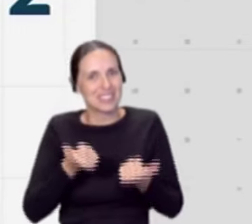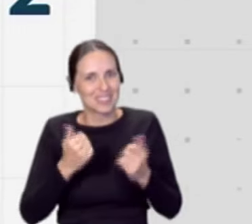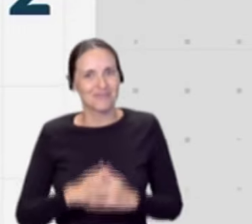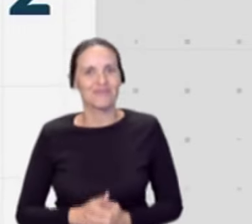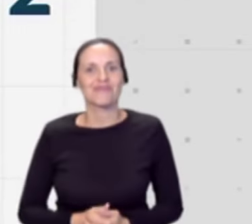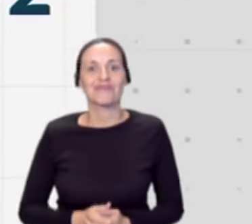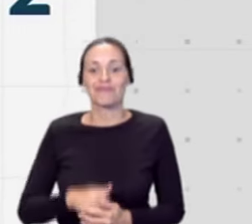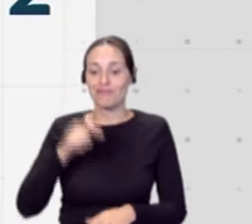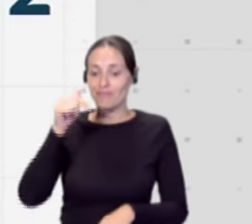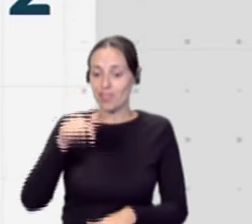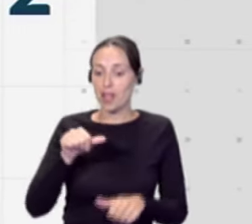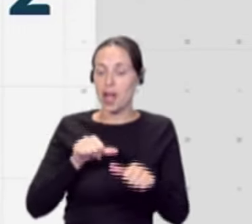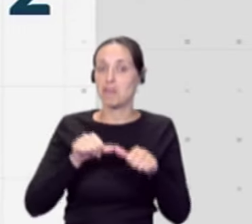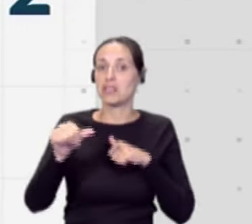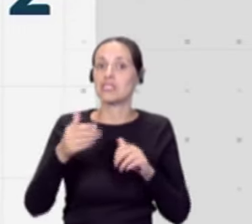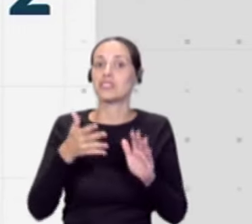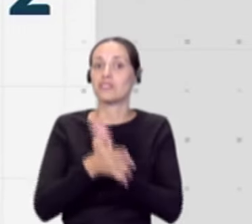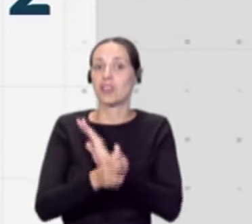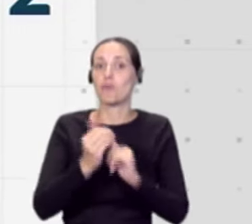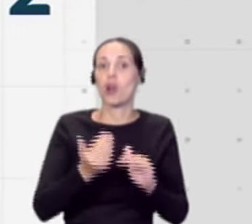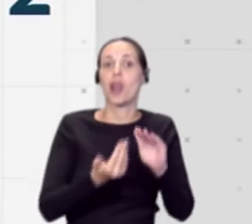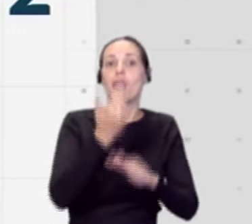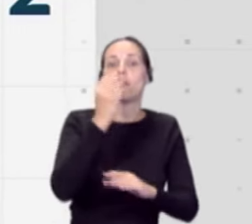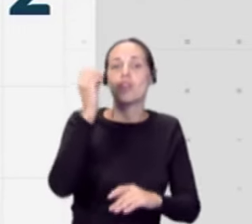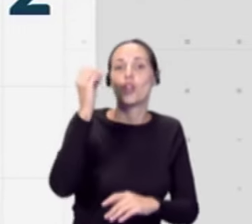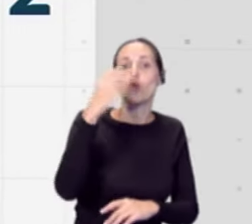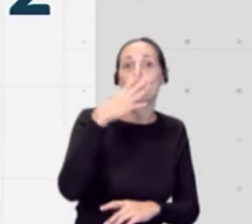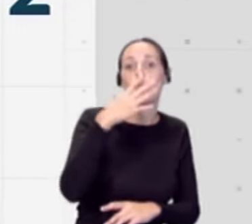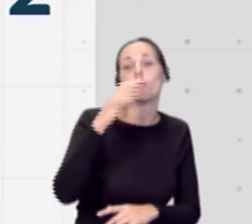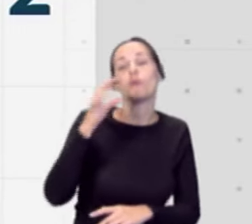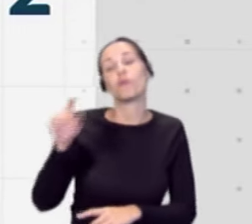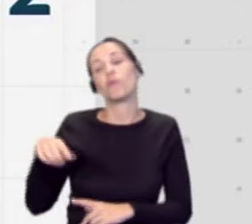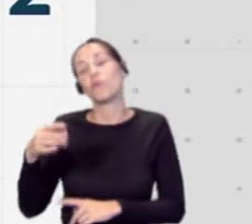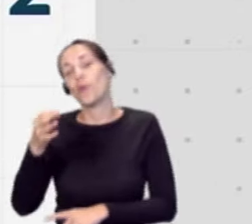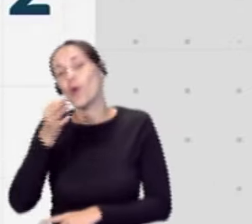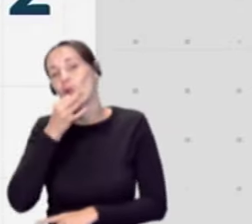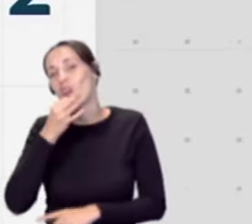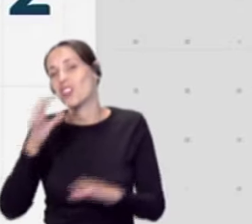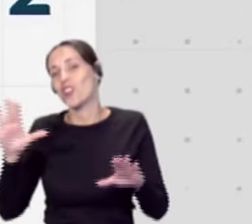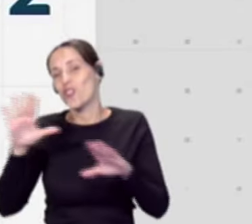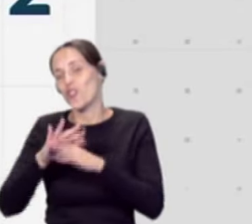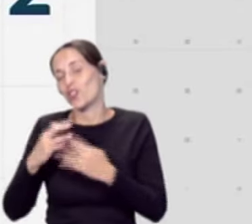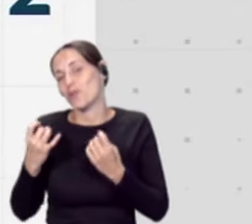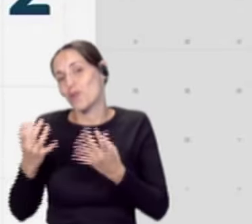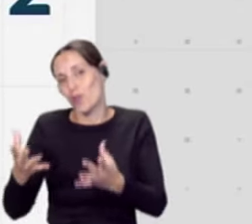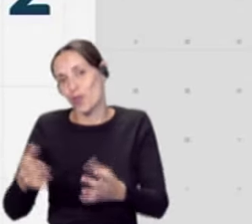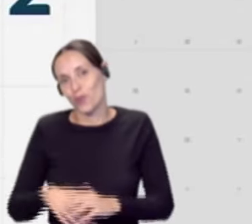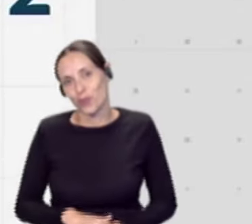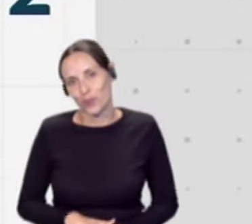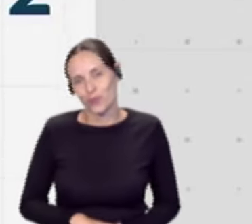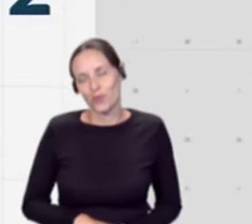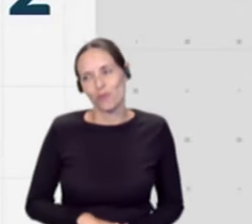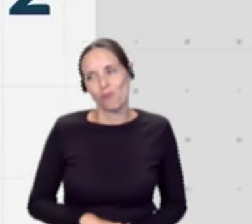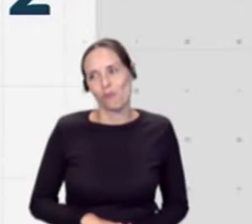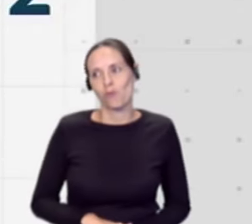nos despertaremos con algo más de luz y quizás las tardes, como decía, pues se nos hagan más cortas.